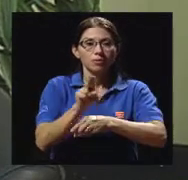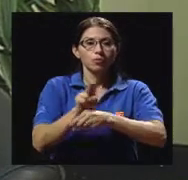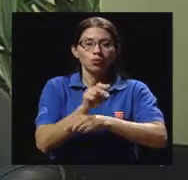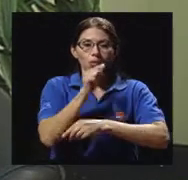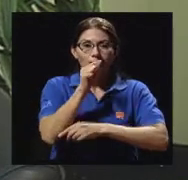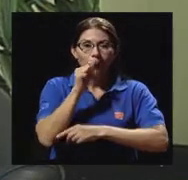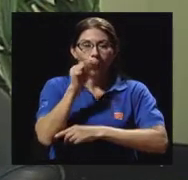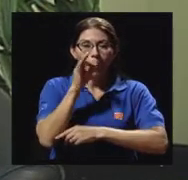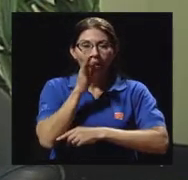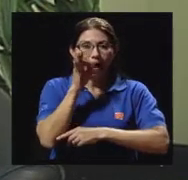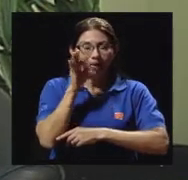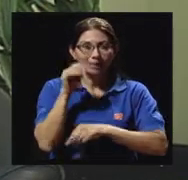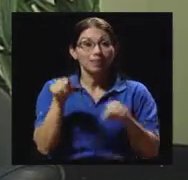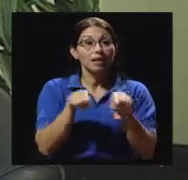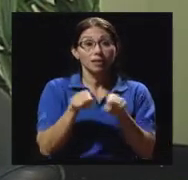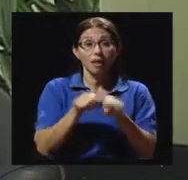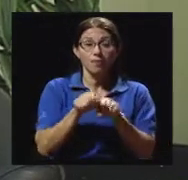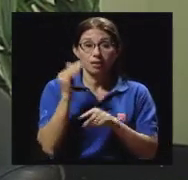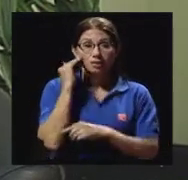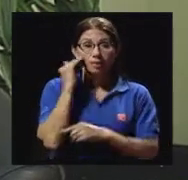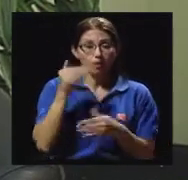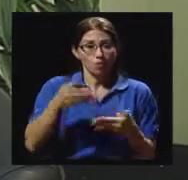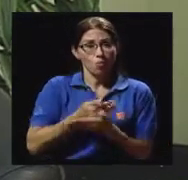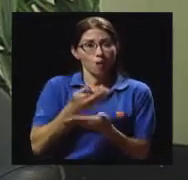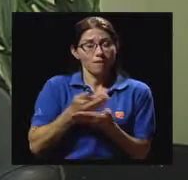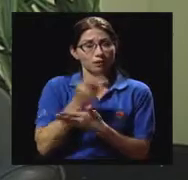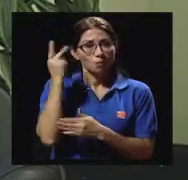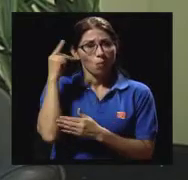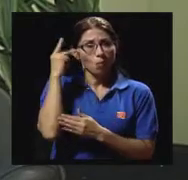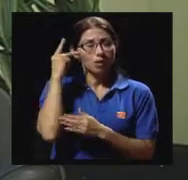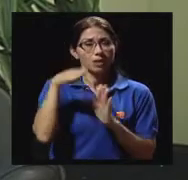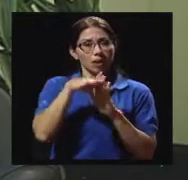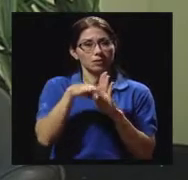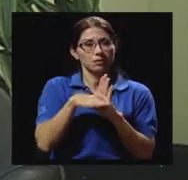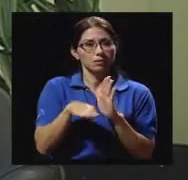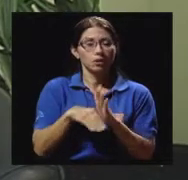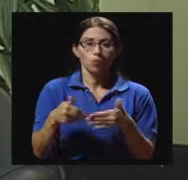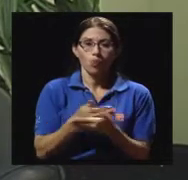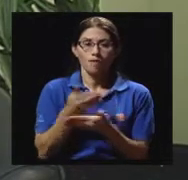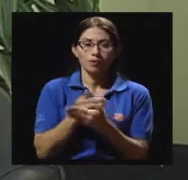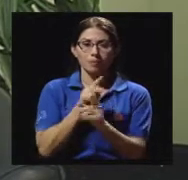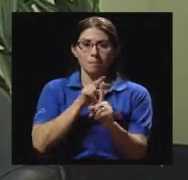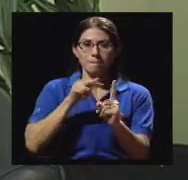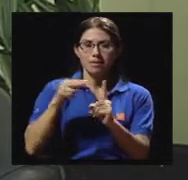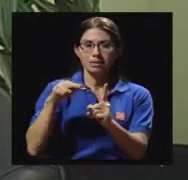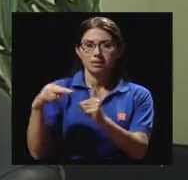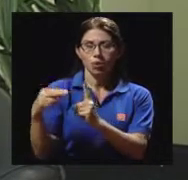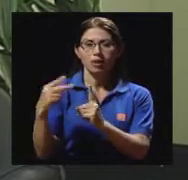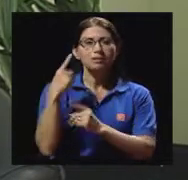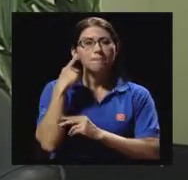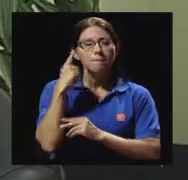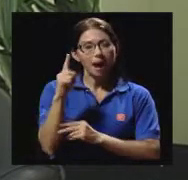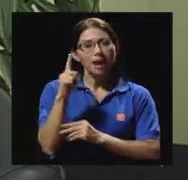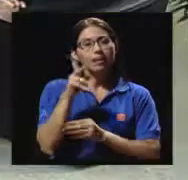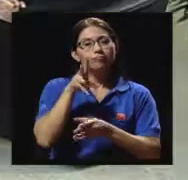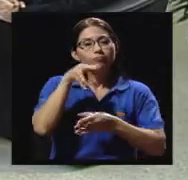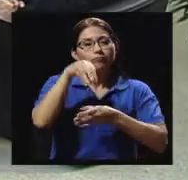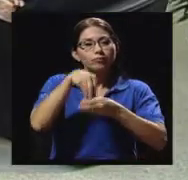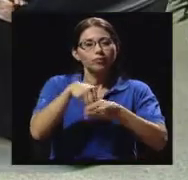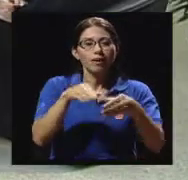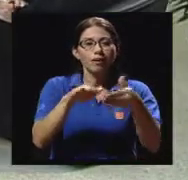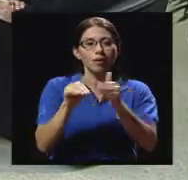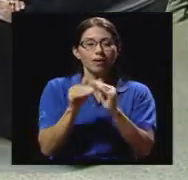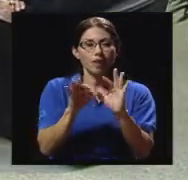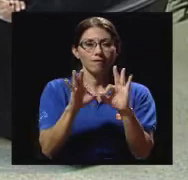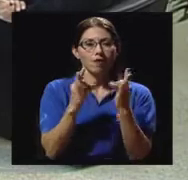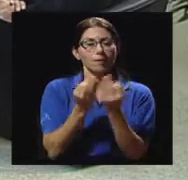drogas, y que sepan también de las nuevas visiones y las nuevas políticas para poder orientar dentro de la familia, dentro de la comunidad. Creo